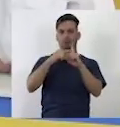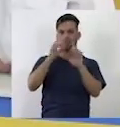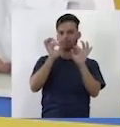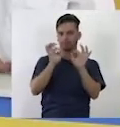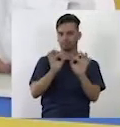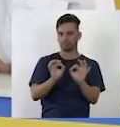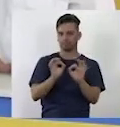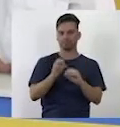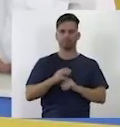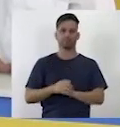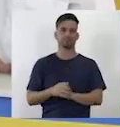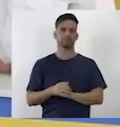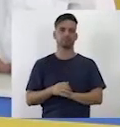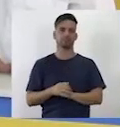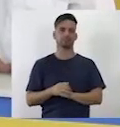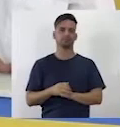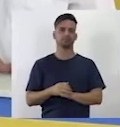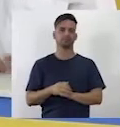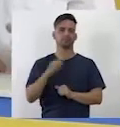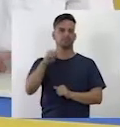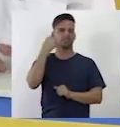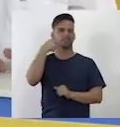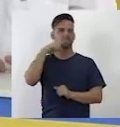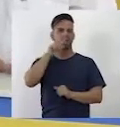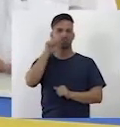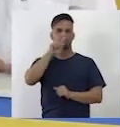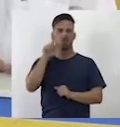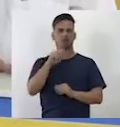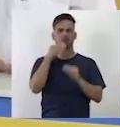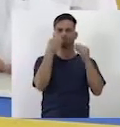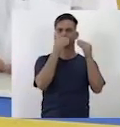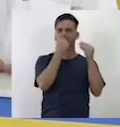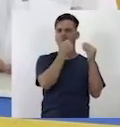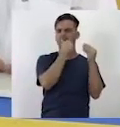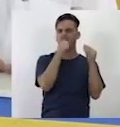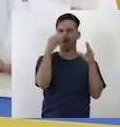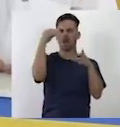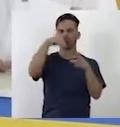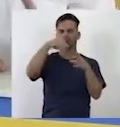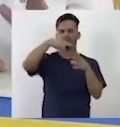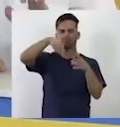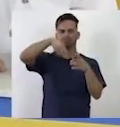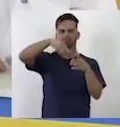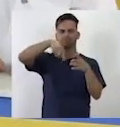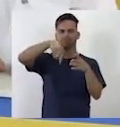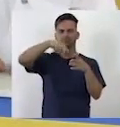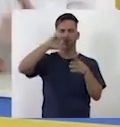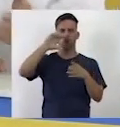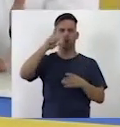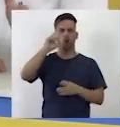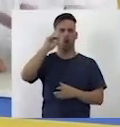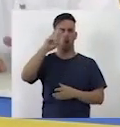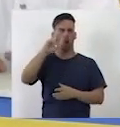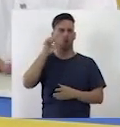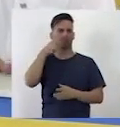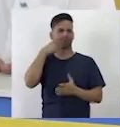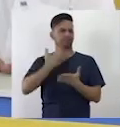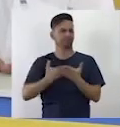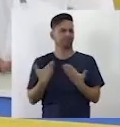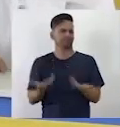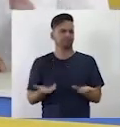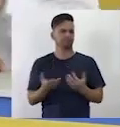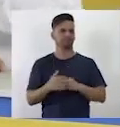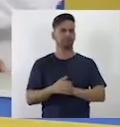y lo introdujo en una disolución de hipoclorito averiguar de qué va a pasar si pasa algo no pasaba pueden buscar explicaciones pueden hacerlo y comprobar